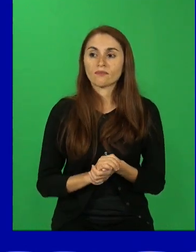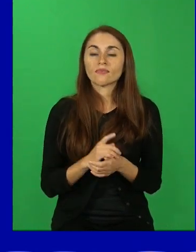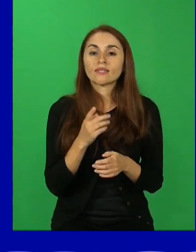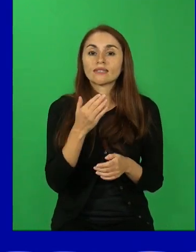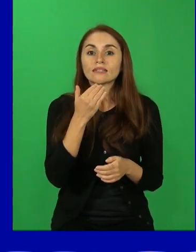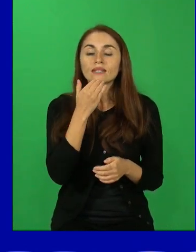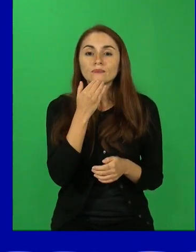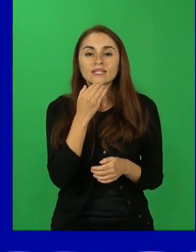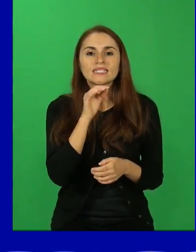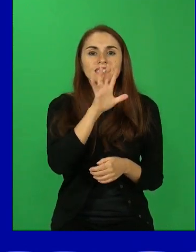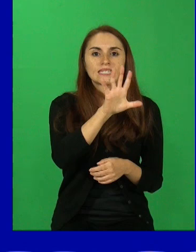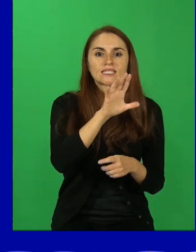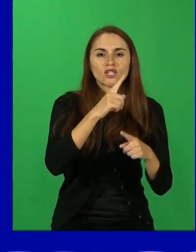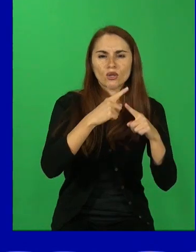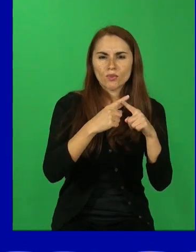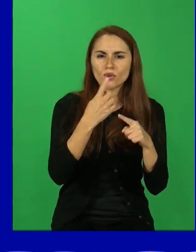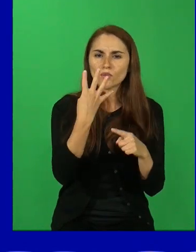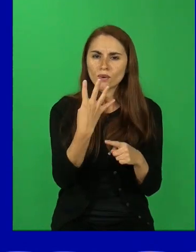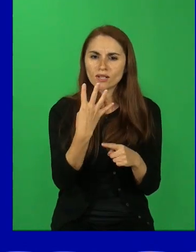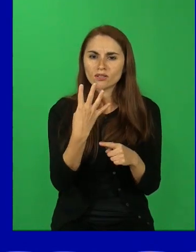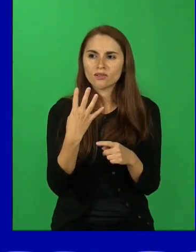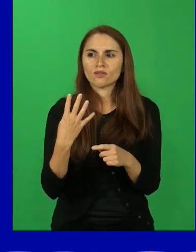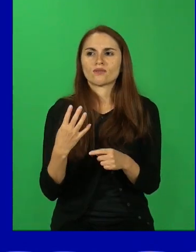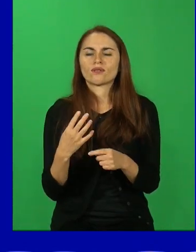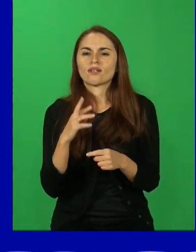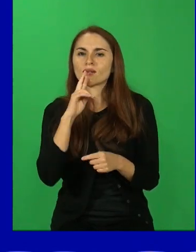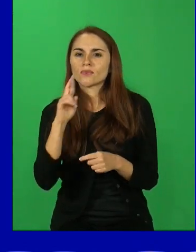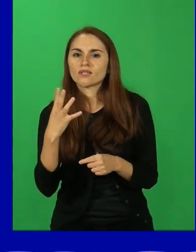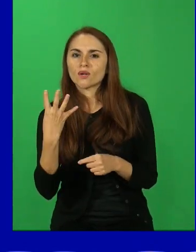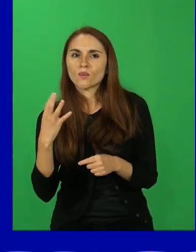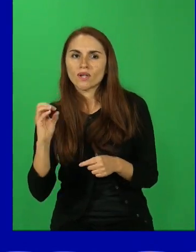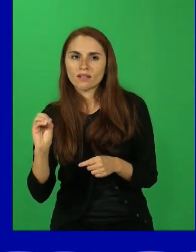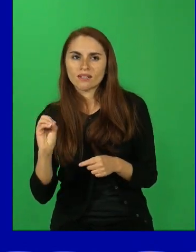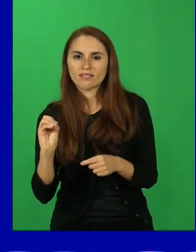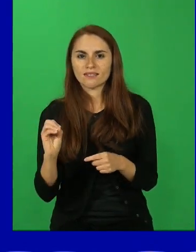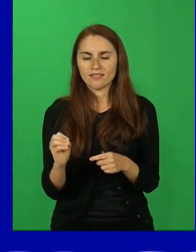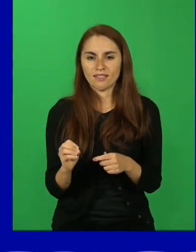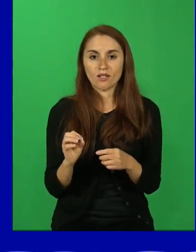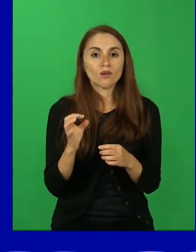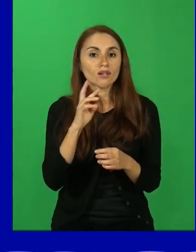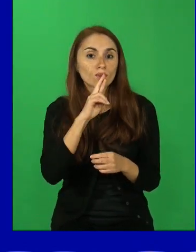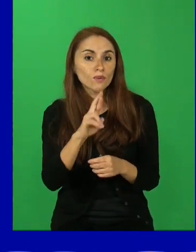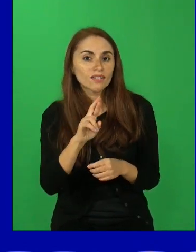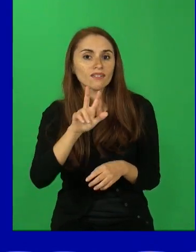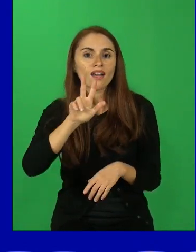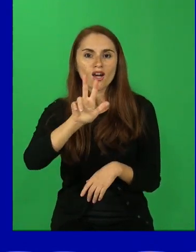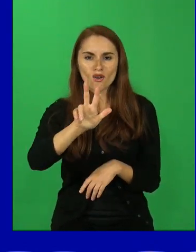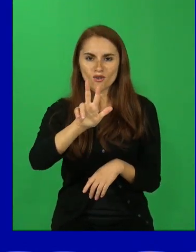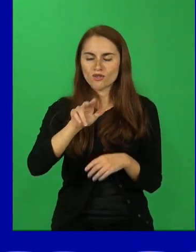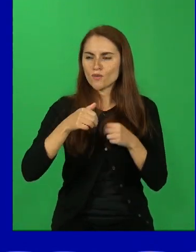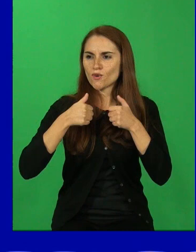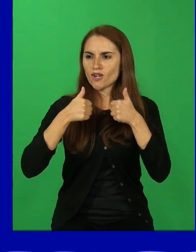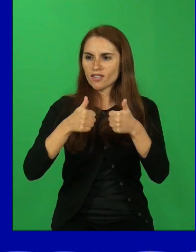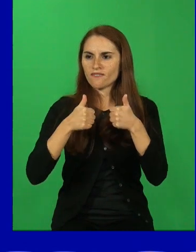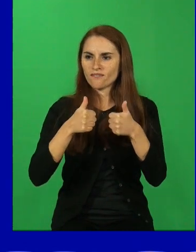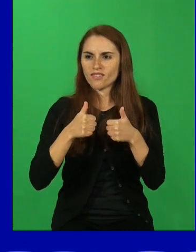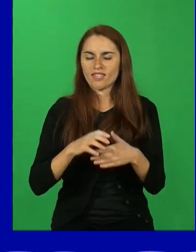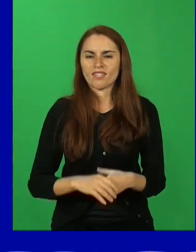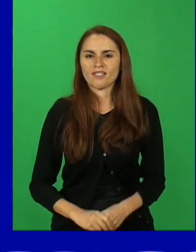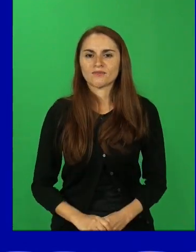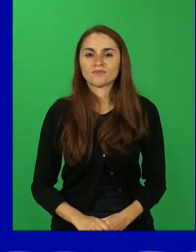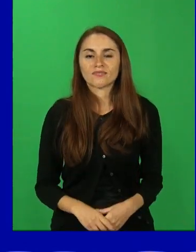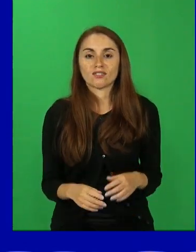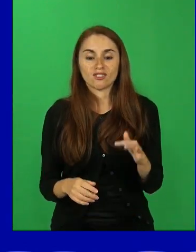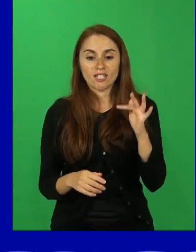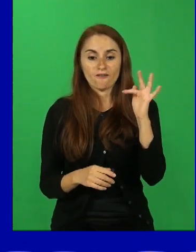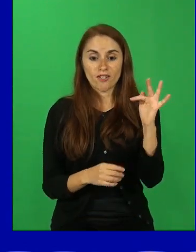finalmente, 5, ¿por cuánto nos daría 40? Súper bien, por 8. Excelente. Entonces escribimos